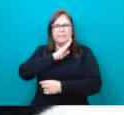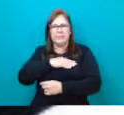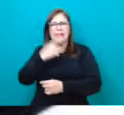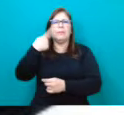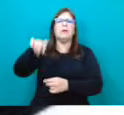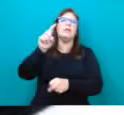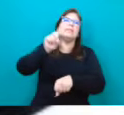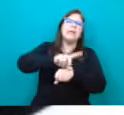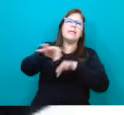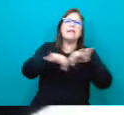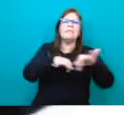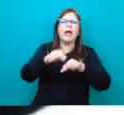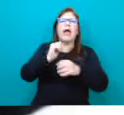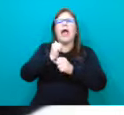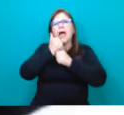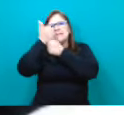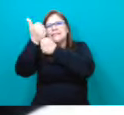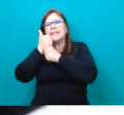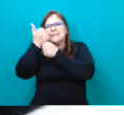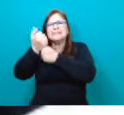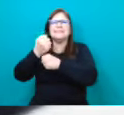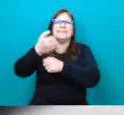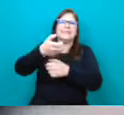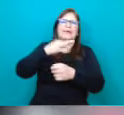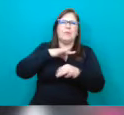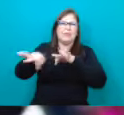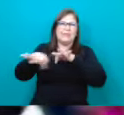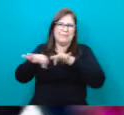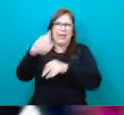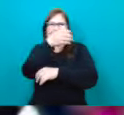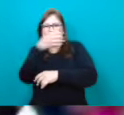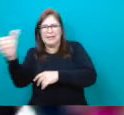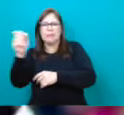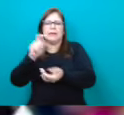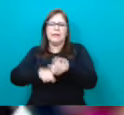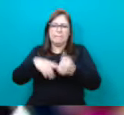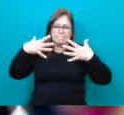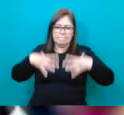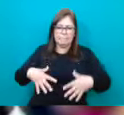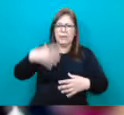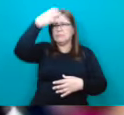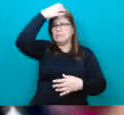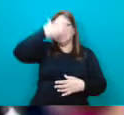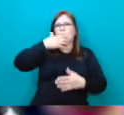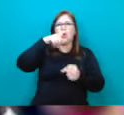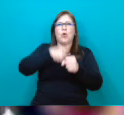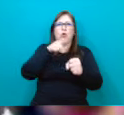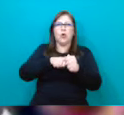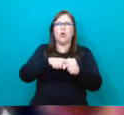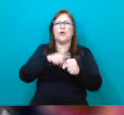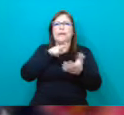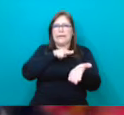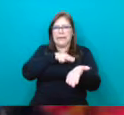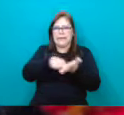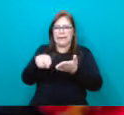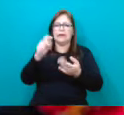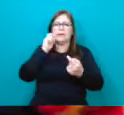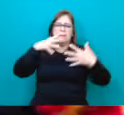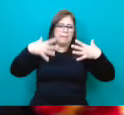una de las plantaciones de caña de la región. La vestimenta típica es una máscara de color negro, la puedes ver,